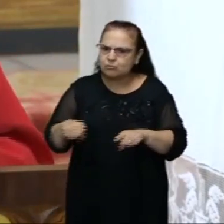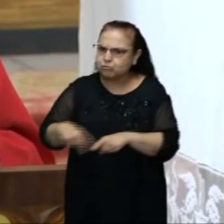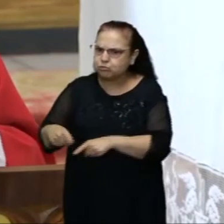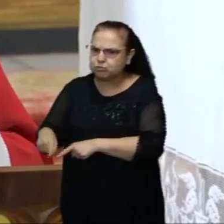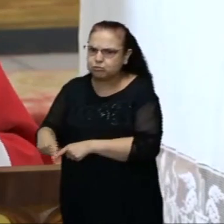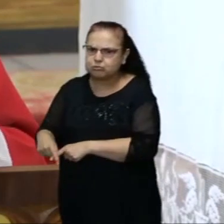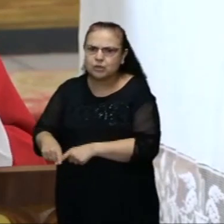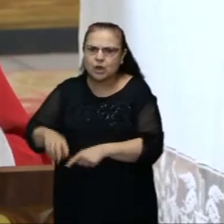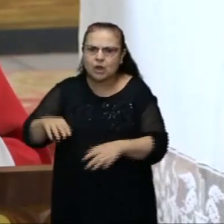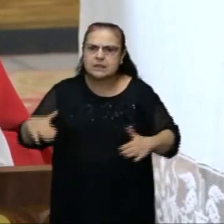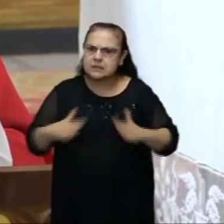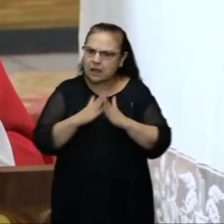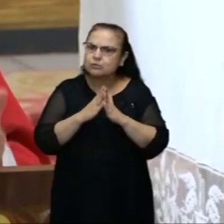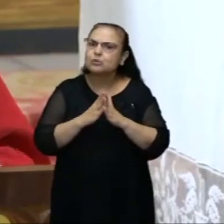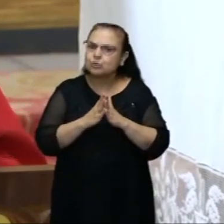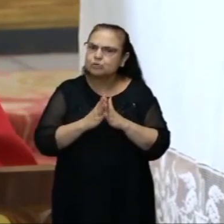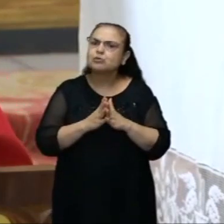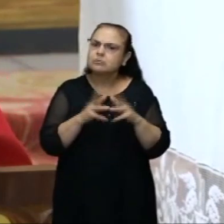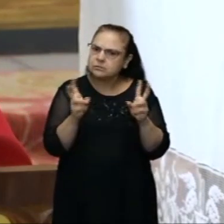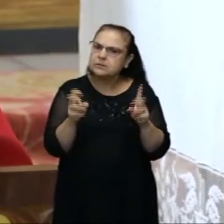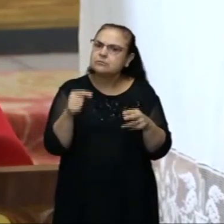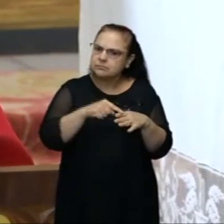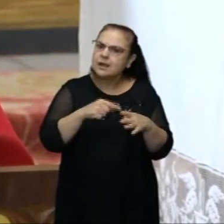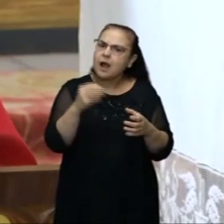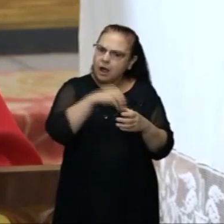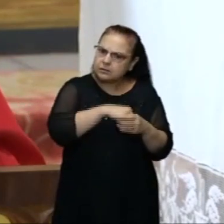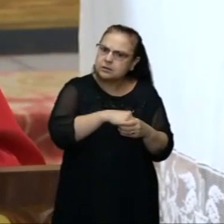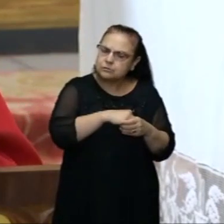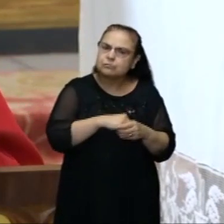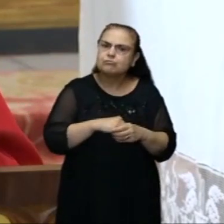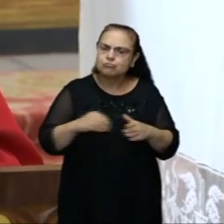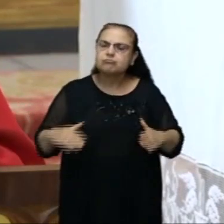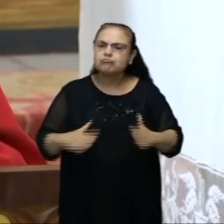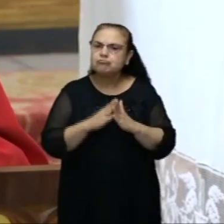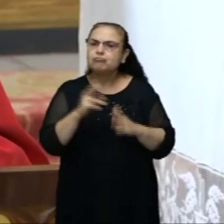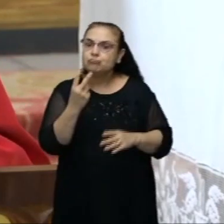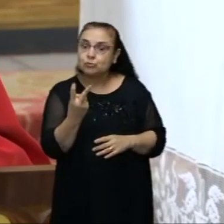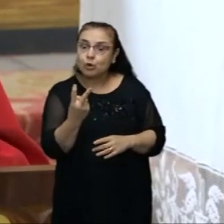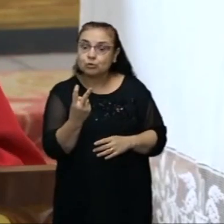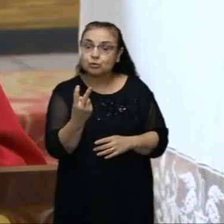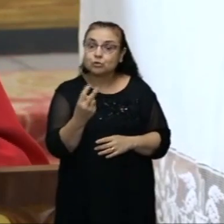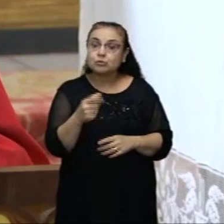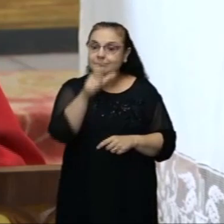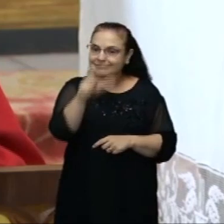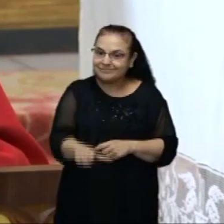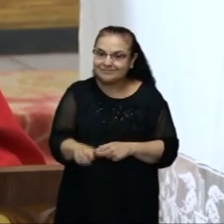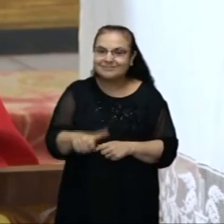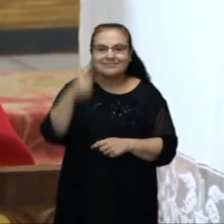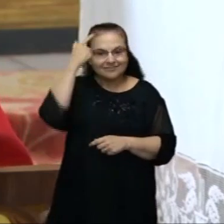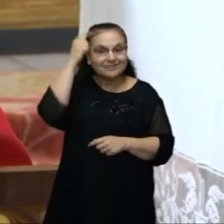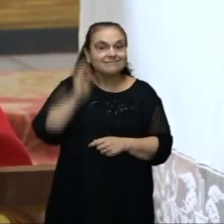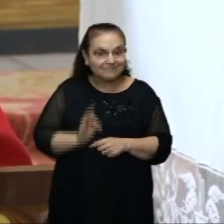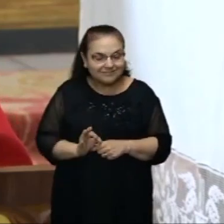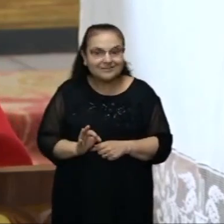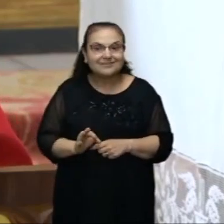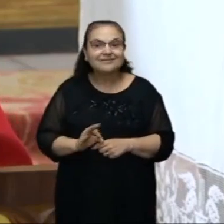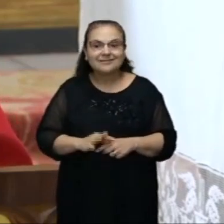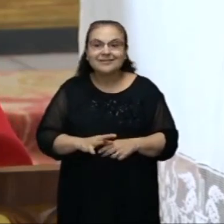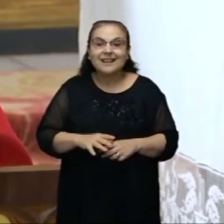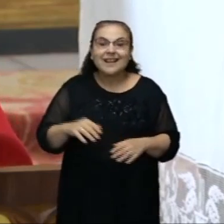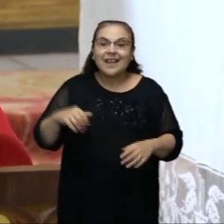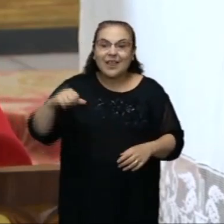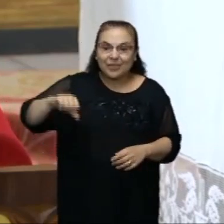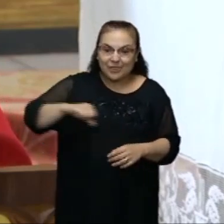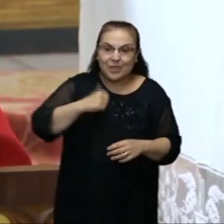santos, se habla de Cosme y Damián, dos creyentes, cirujanos, médicos, que